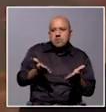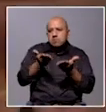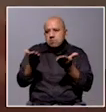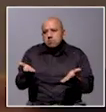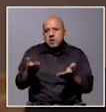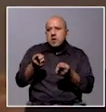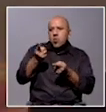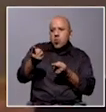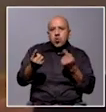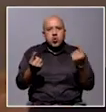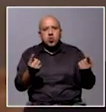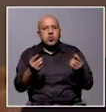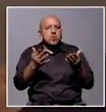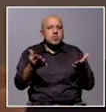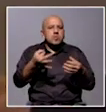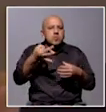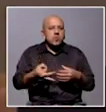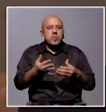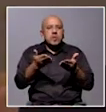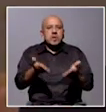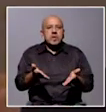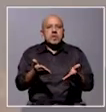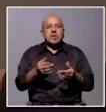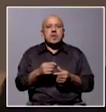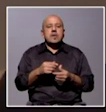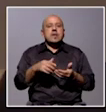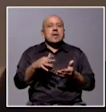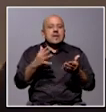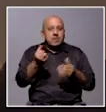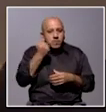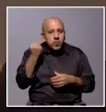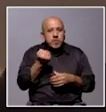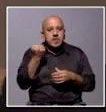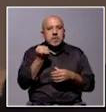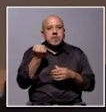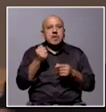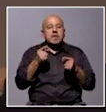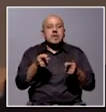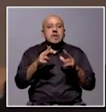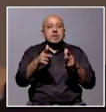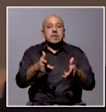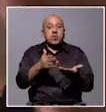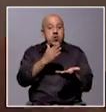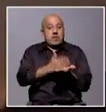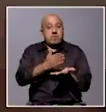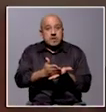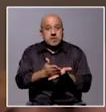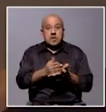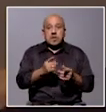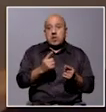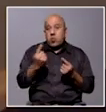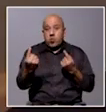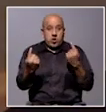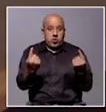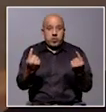uno y otro lado en este escenario es importante tan bien establecer los límites entre unas